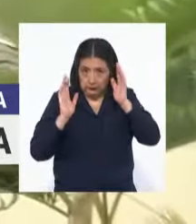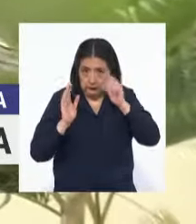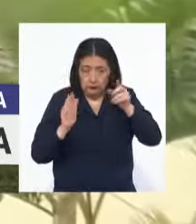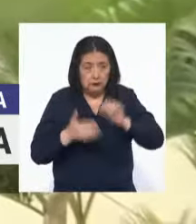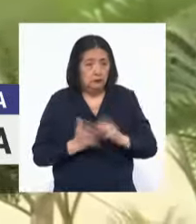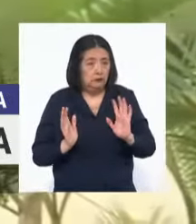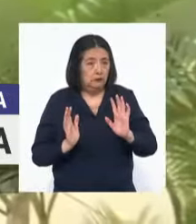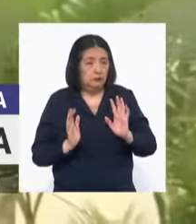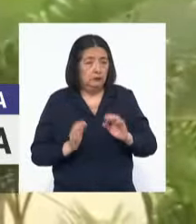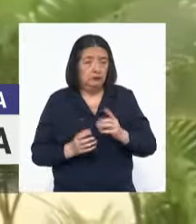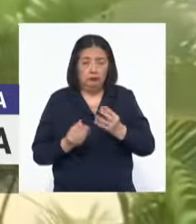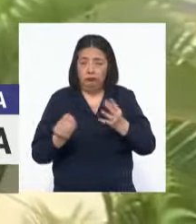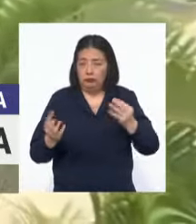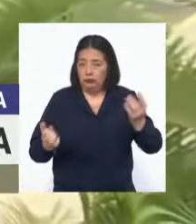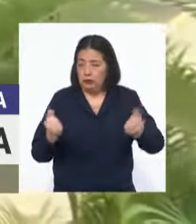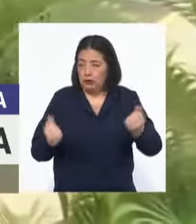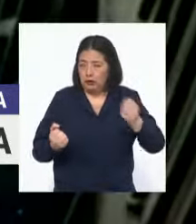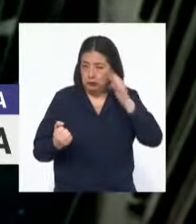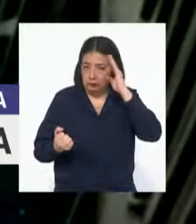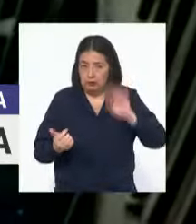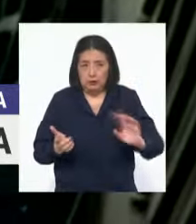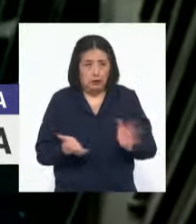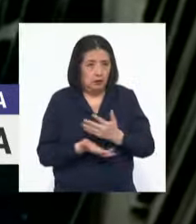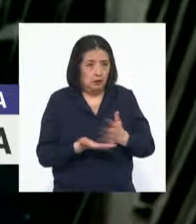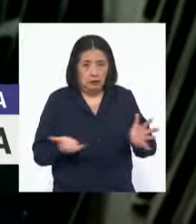retirar cientos de patrulleros de la ciudad.